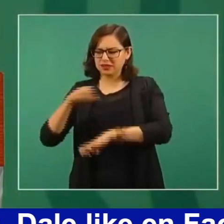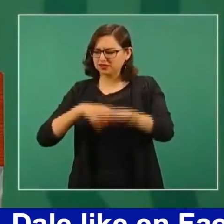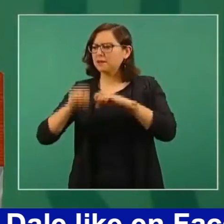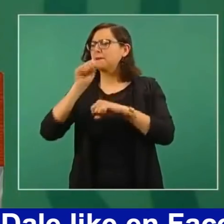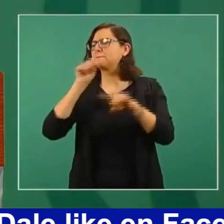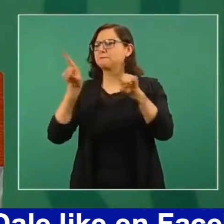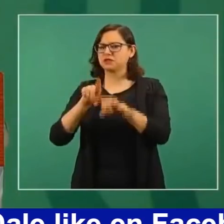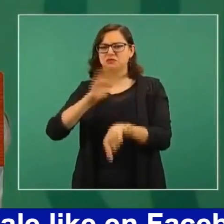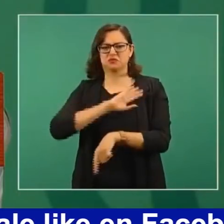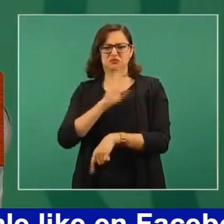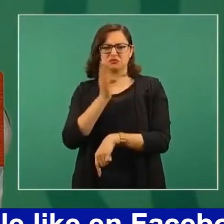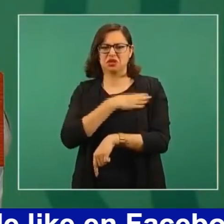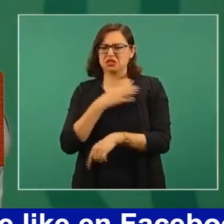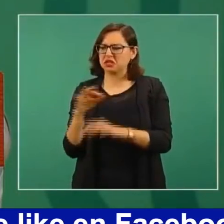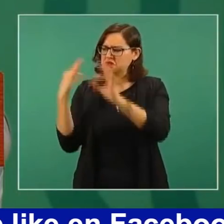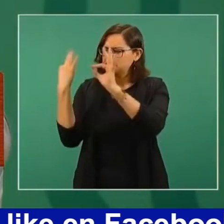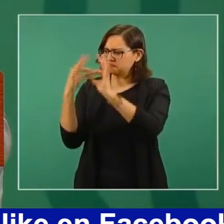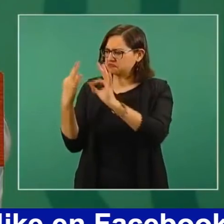que cumplen